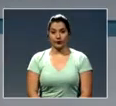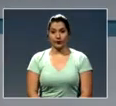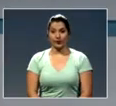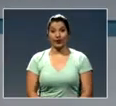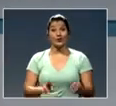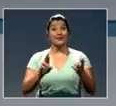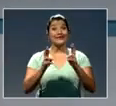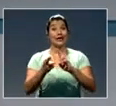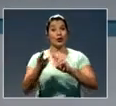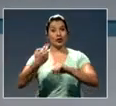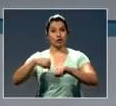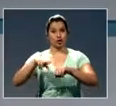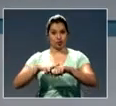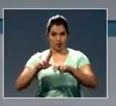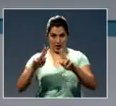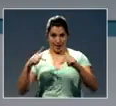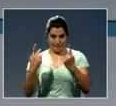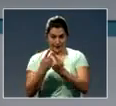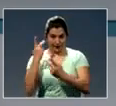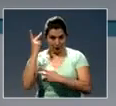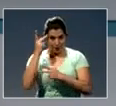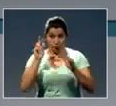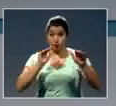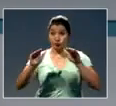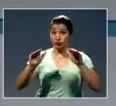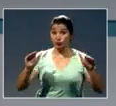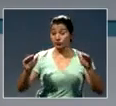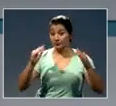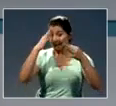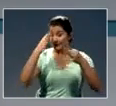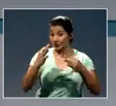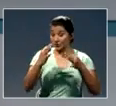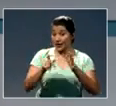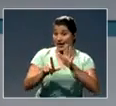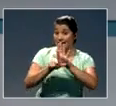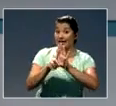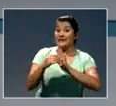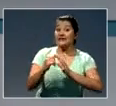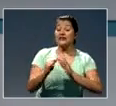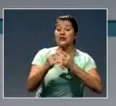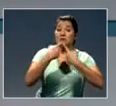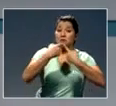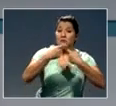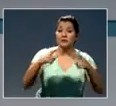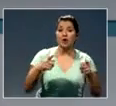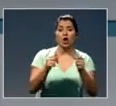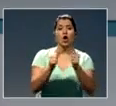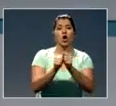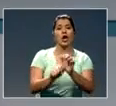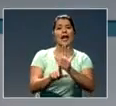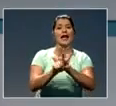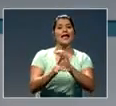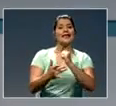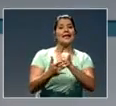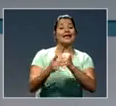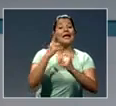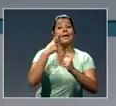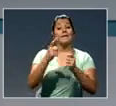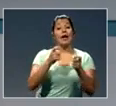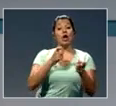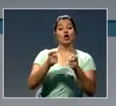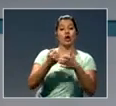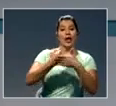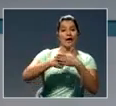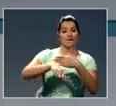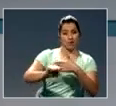Restauración Nacional anuncia acciones legales si en definitiva se emite el decreto con la norma técnica para regular el aborto